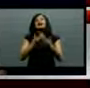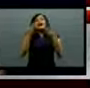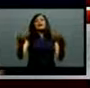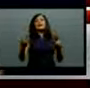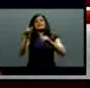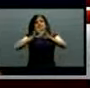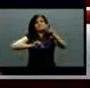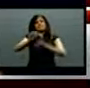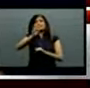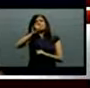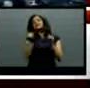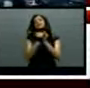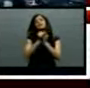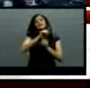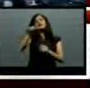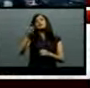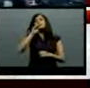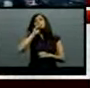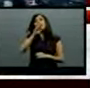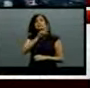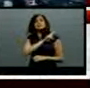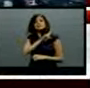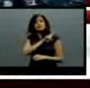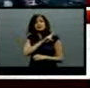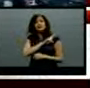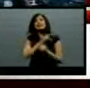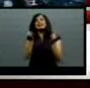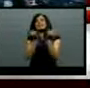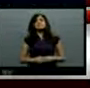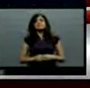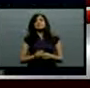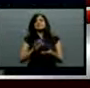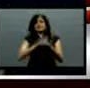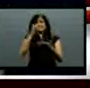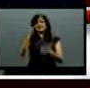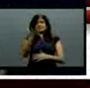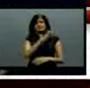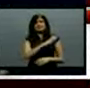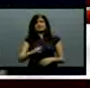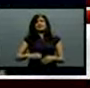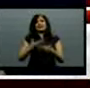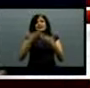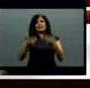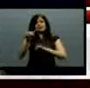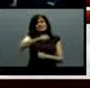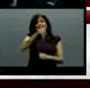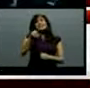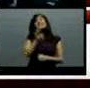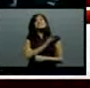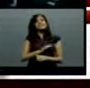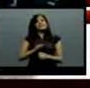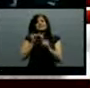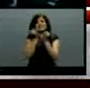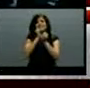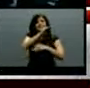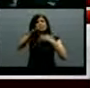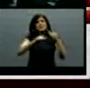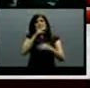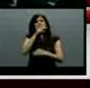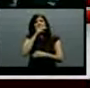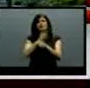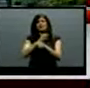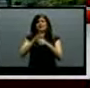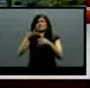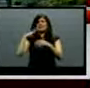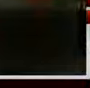pues estamos igual o peor, ¿no? Pero a pesar de esto, la gente sigue votando por el PRD en el Distrito Federal. ¿En qué ha fallado el